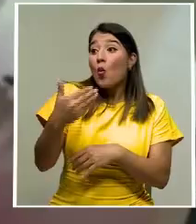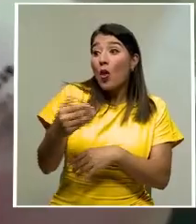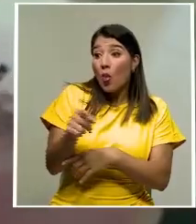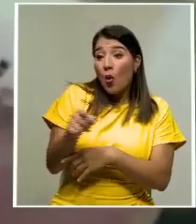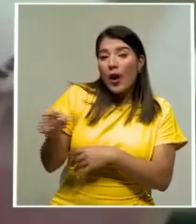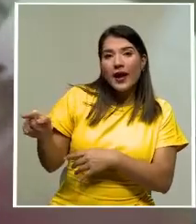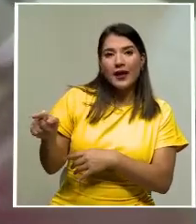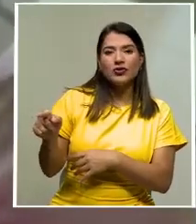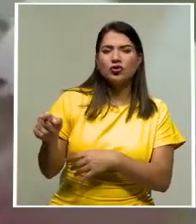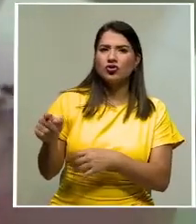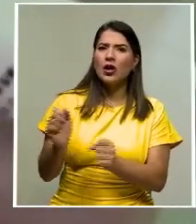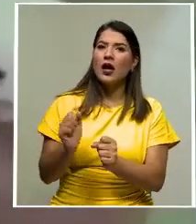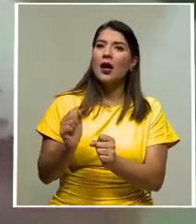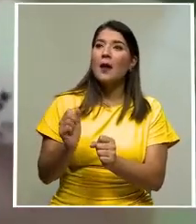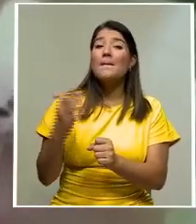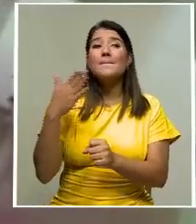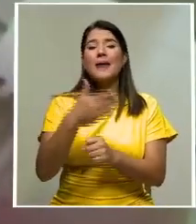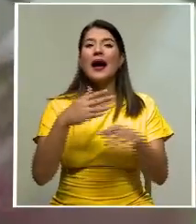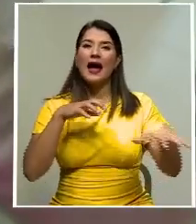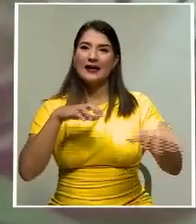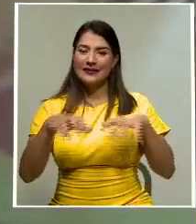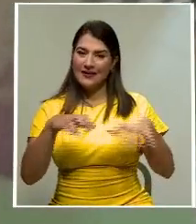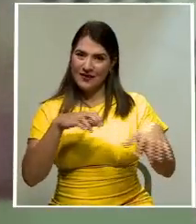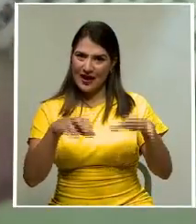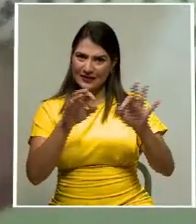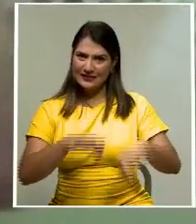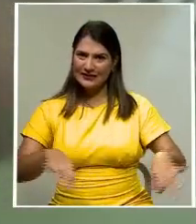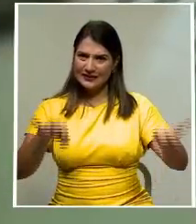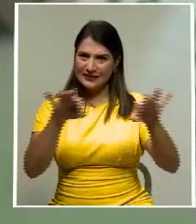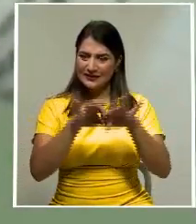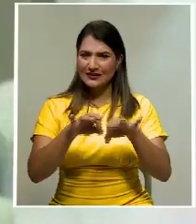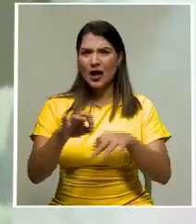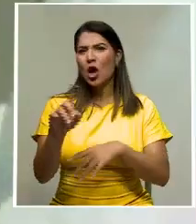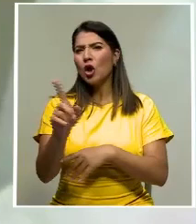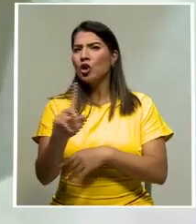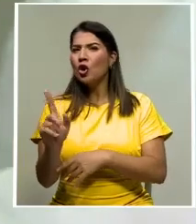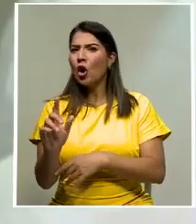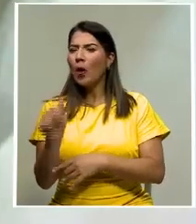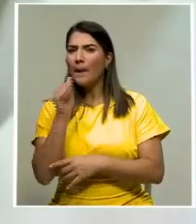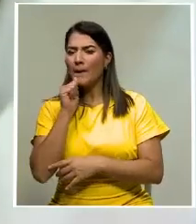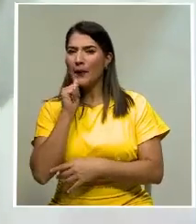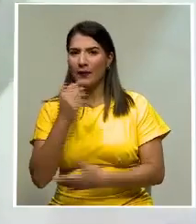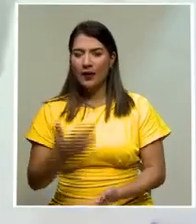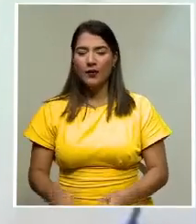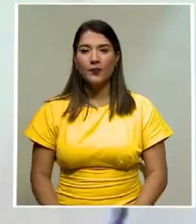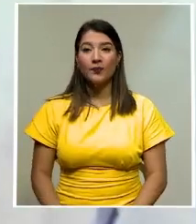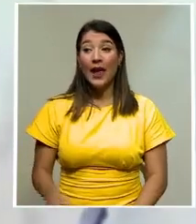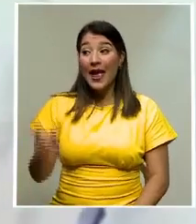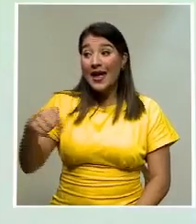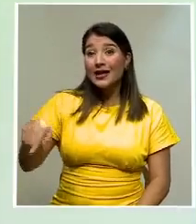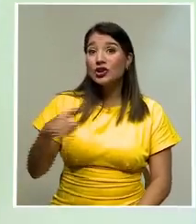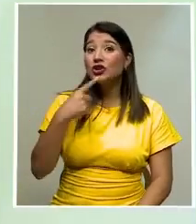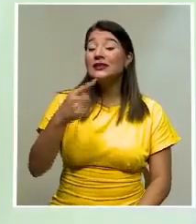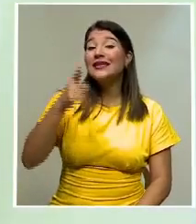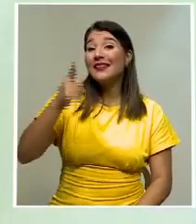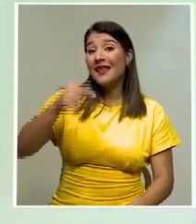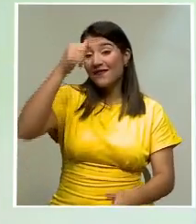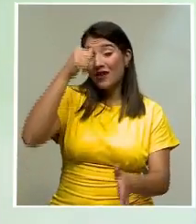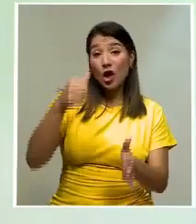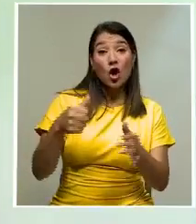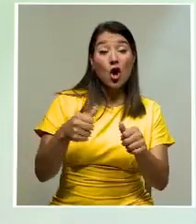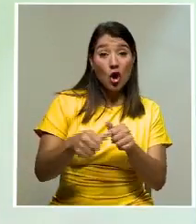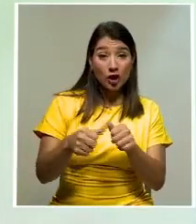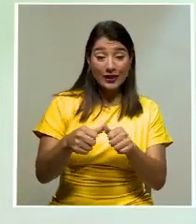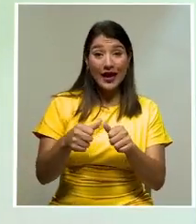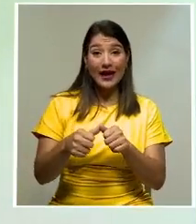profesional se trata de actividades esenciales y no de carácter electivo o discrecional. Insisten que debe recordarse que las